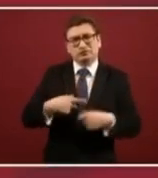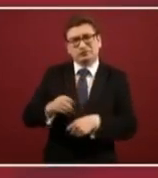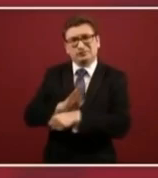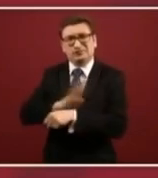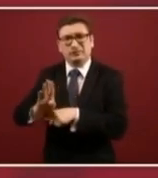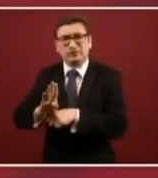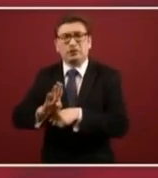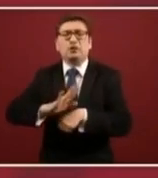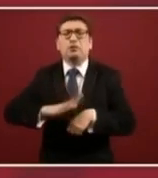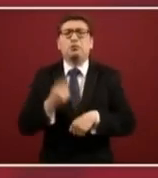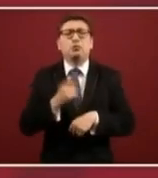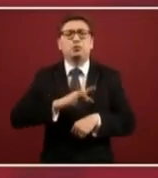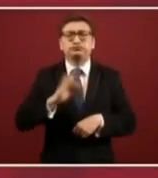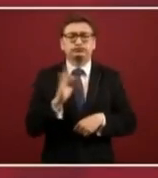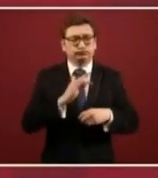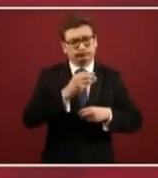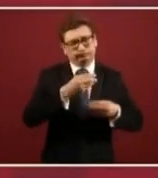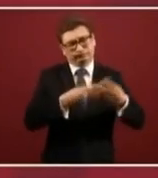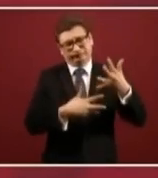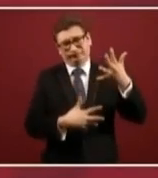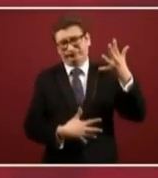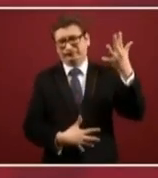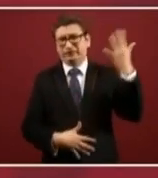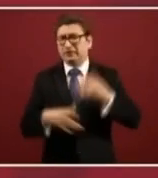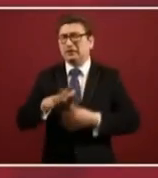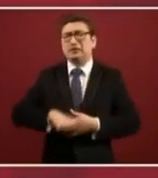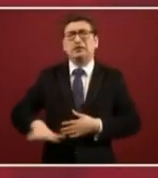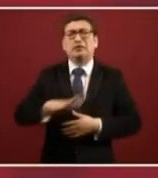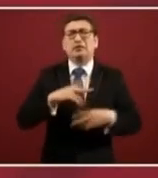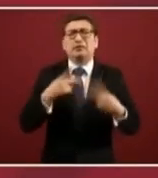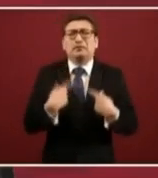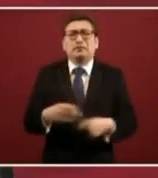número de personas.